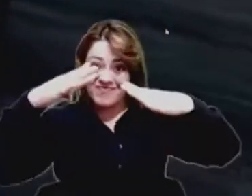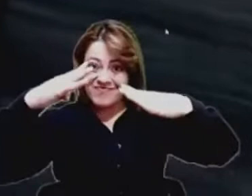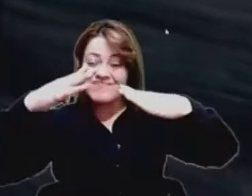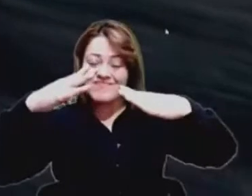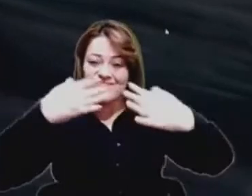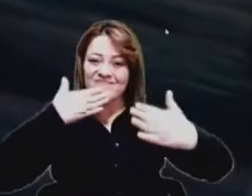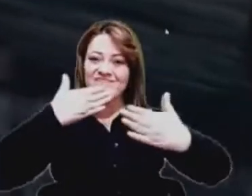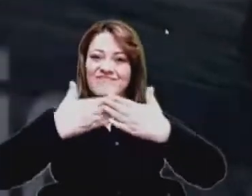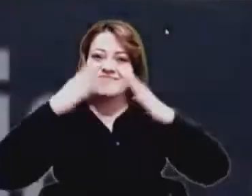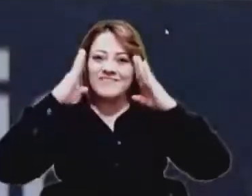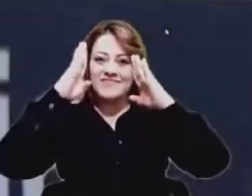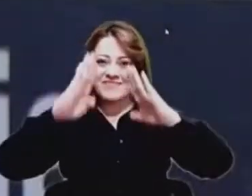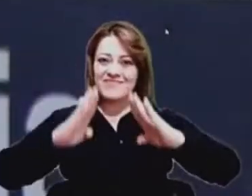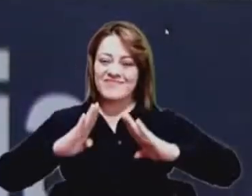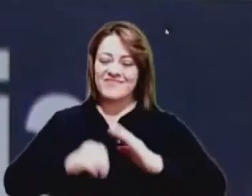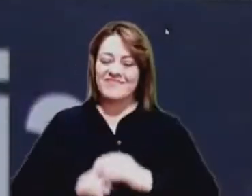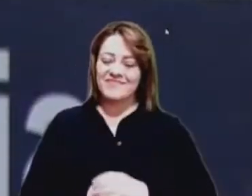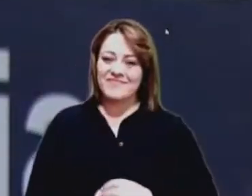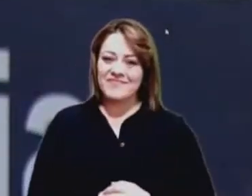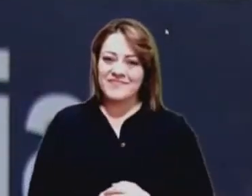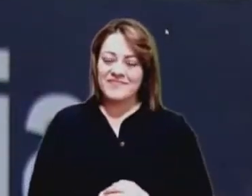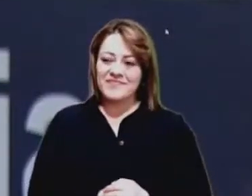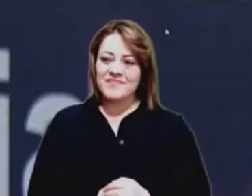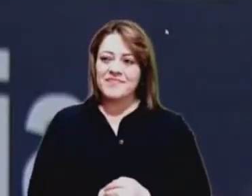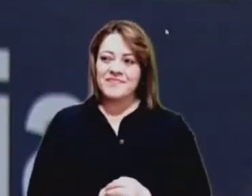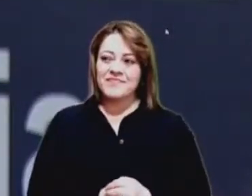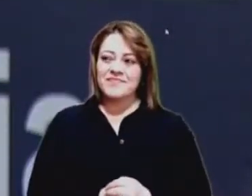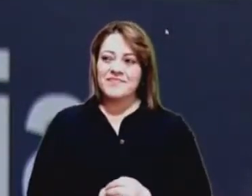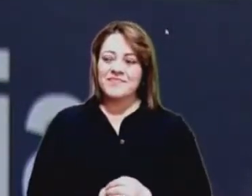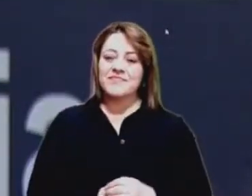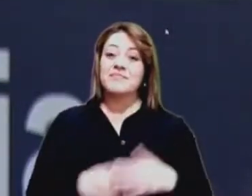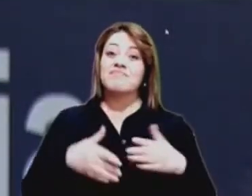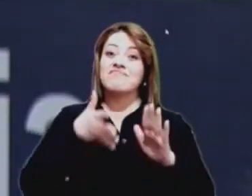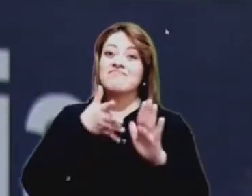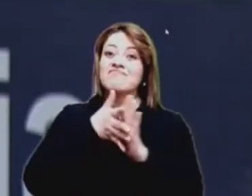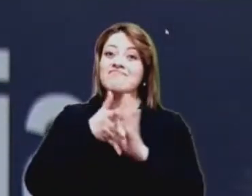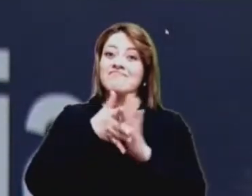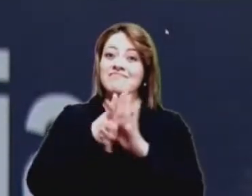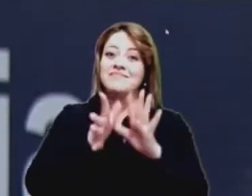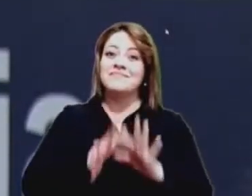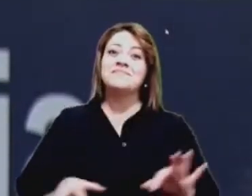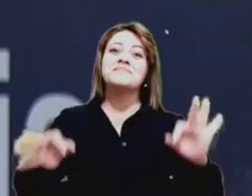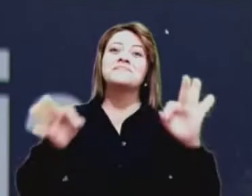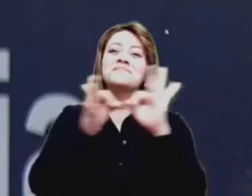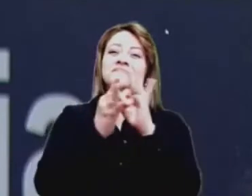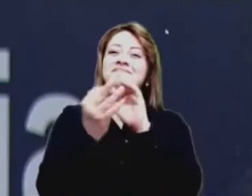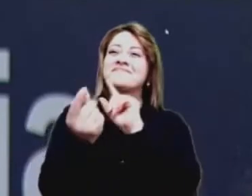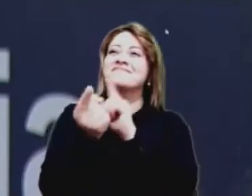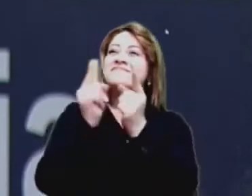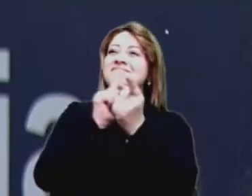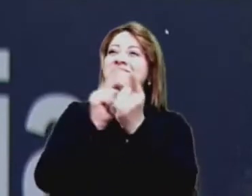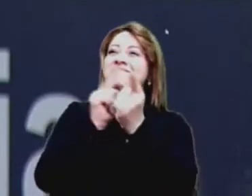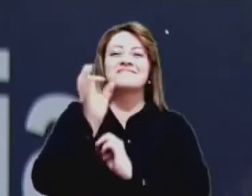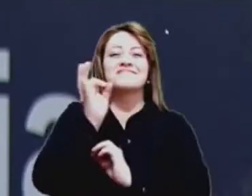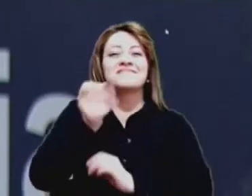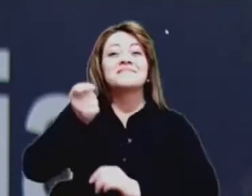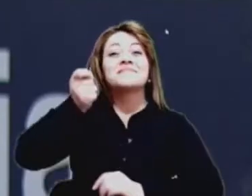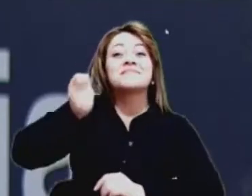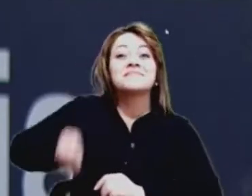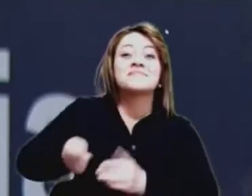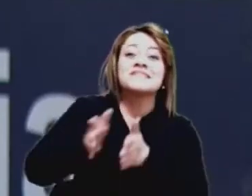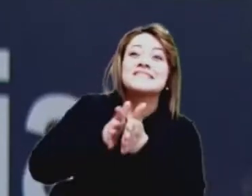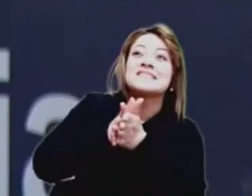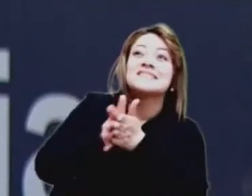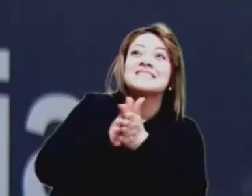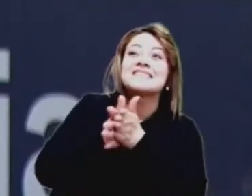observando en esta transmisión de este importantísimo evento que todos los abogados del estado siempre esperamos con con ansias